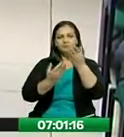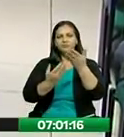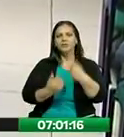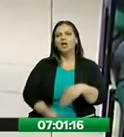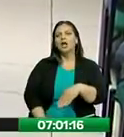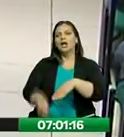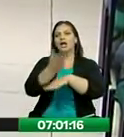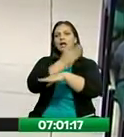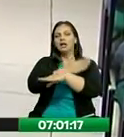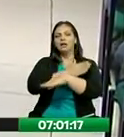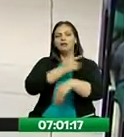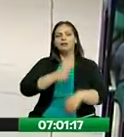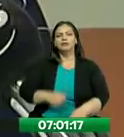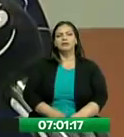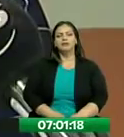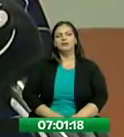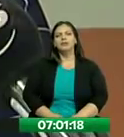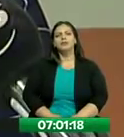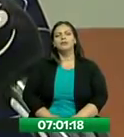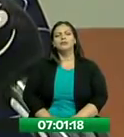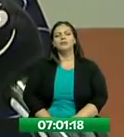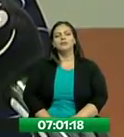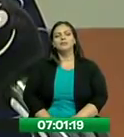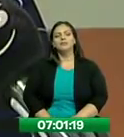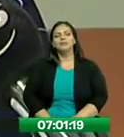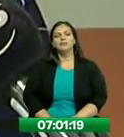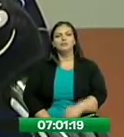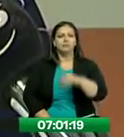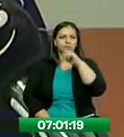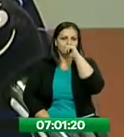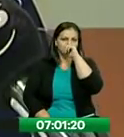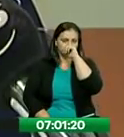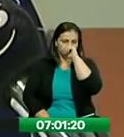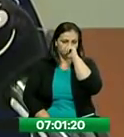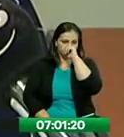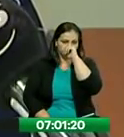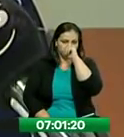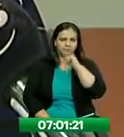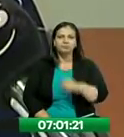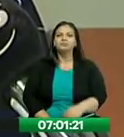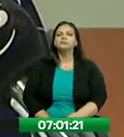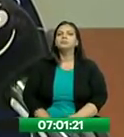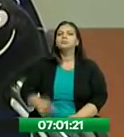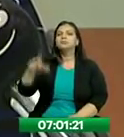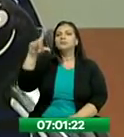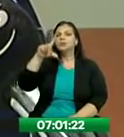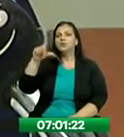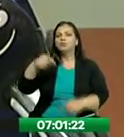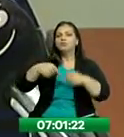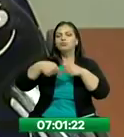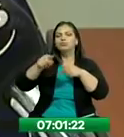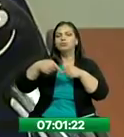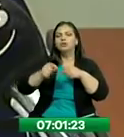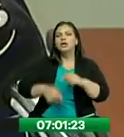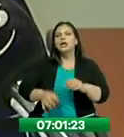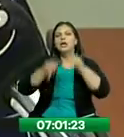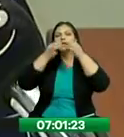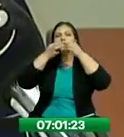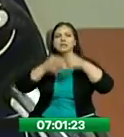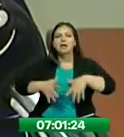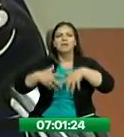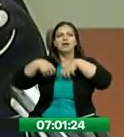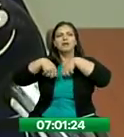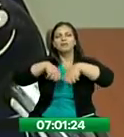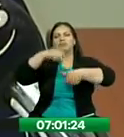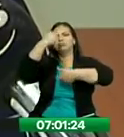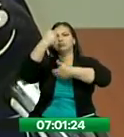previsto para el próximo lunes. Todas las actividades de exámenes, toda la actividad de trabajo de titulación,